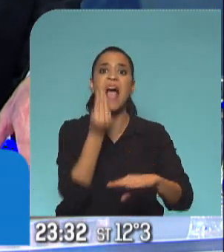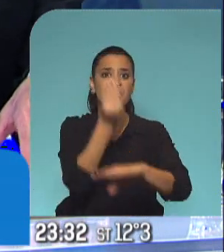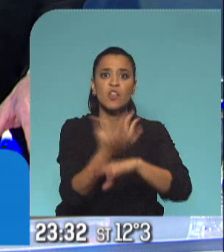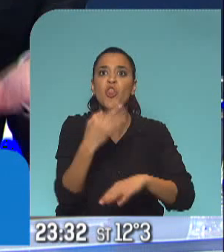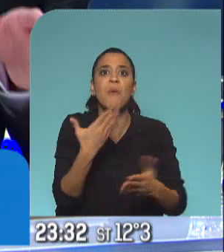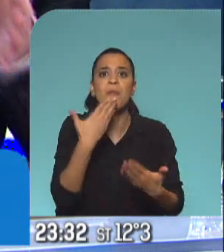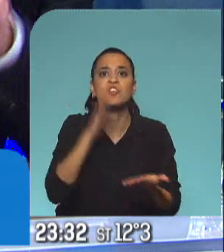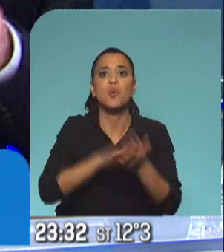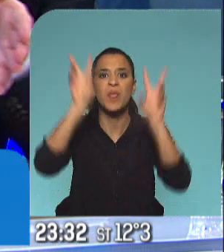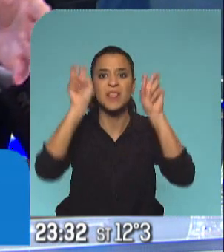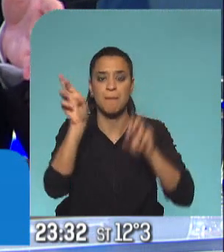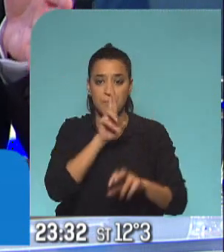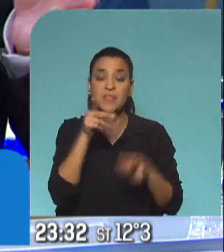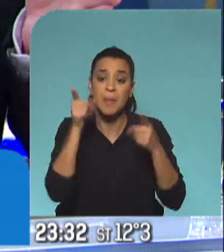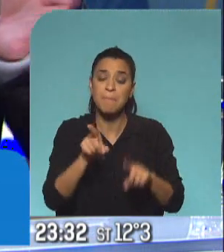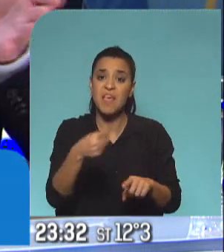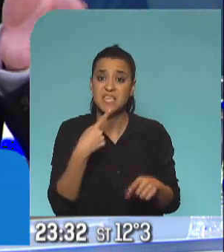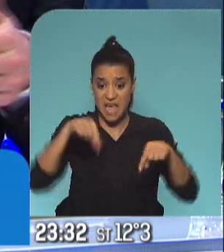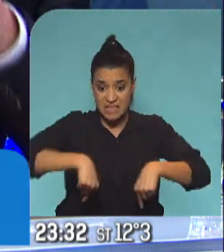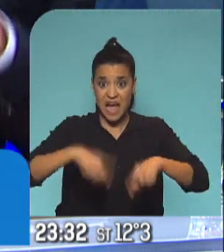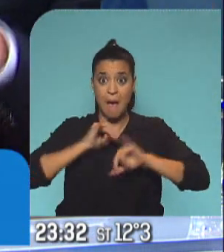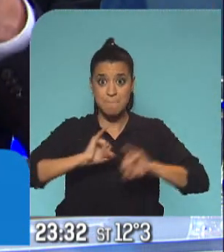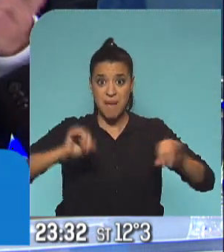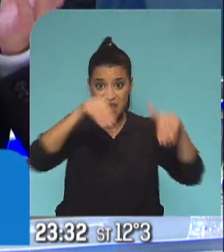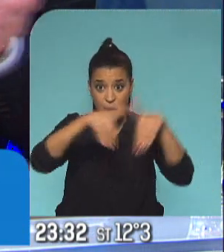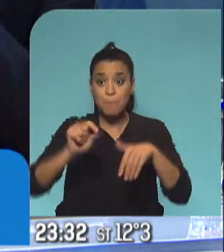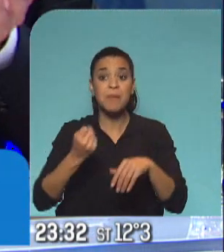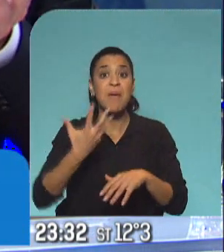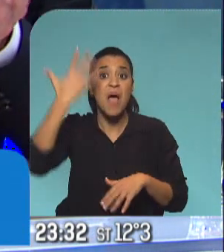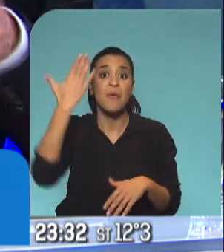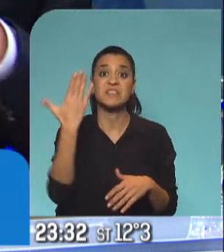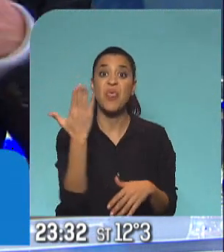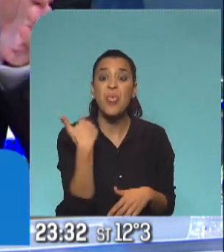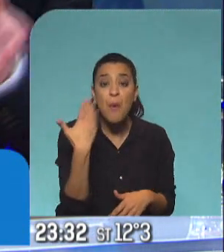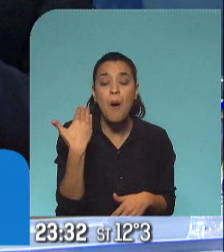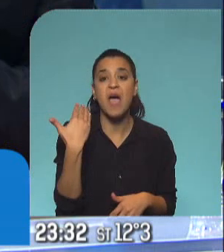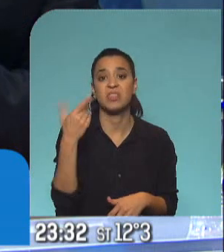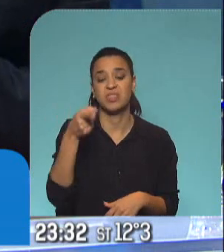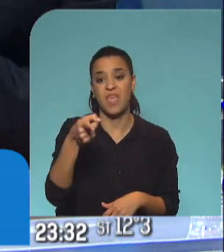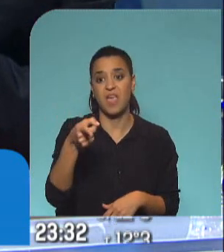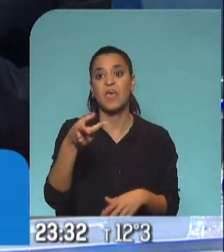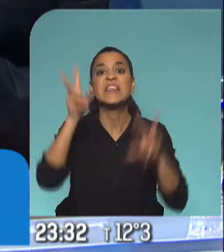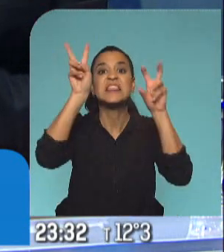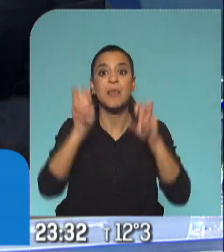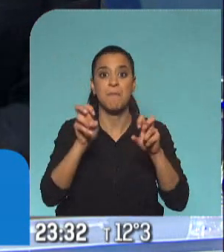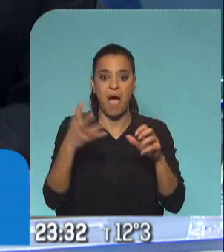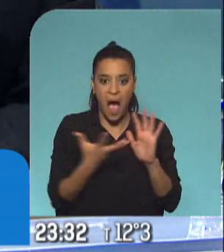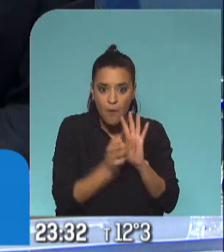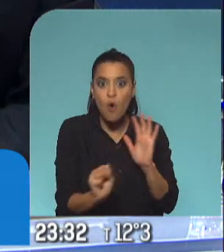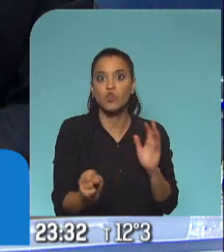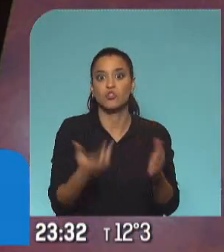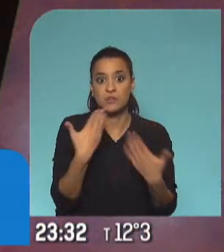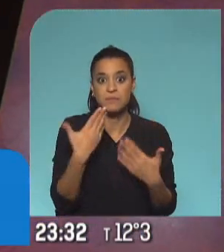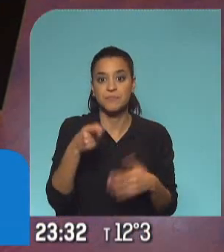Del Caño, y es de hecho una novedad de esta campaña electoral. Es la primera vez que en un debate una campaña electoral, el tema del aborto es parte, ¿no? Sí, Del